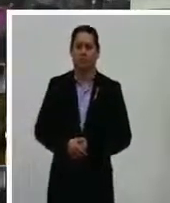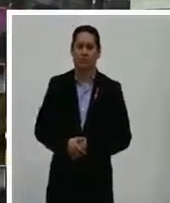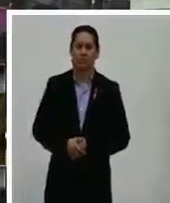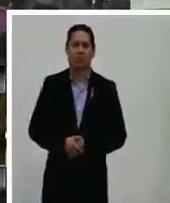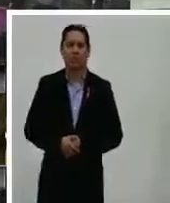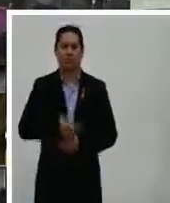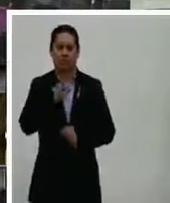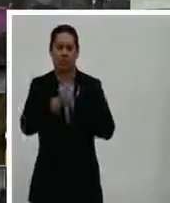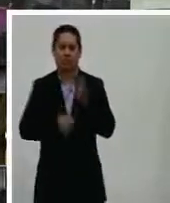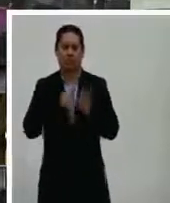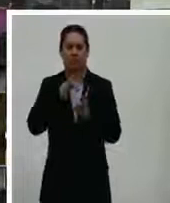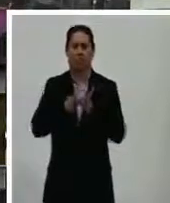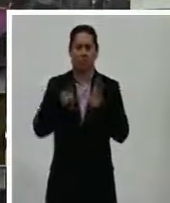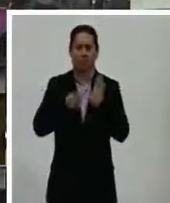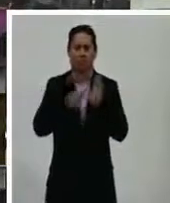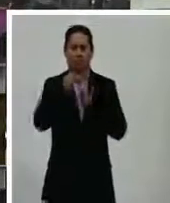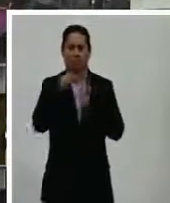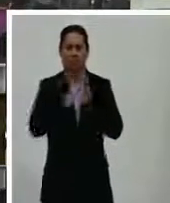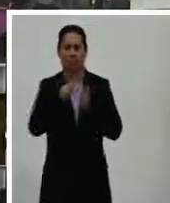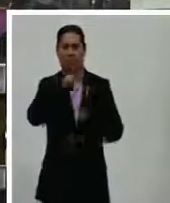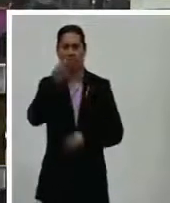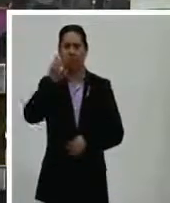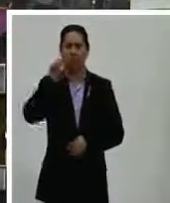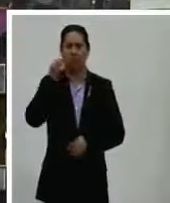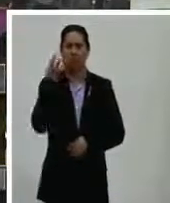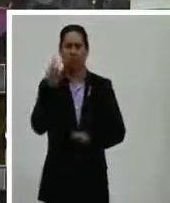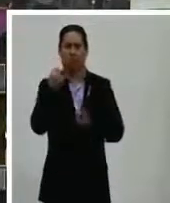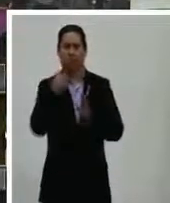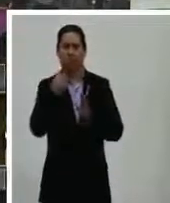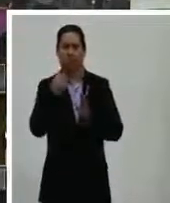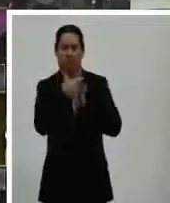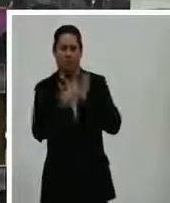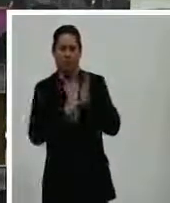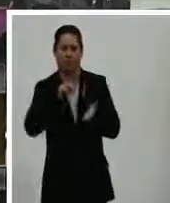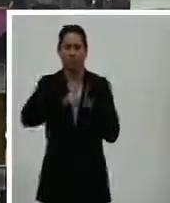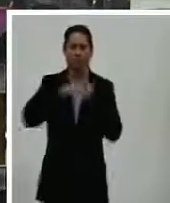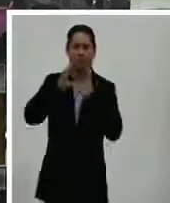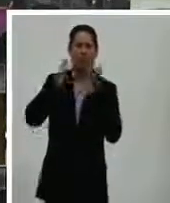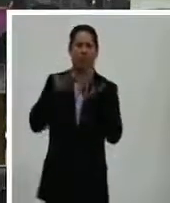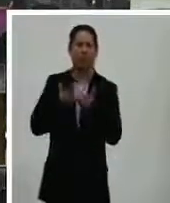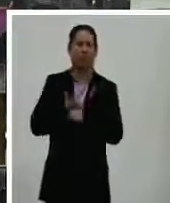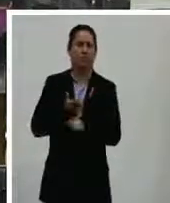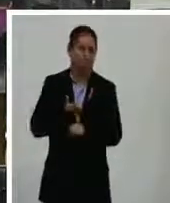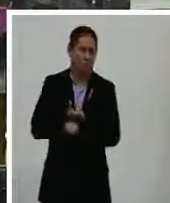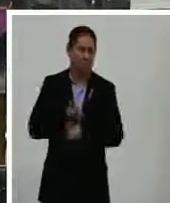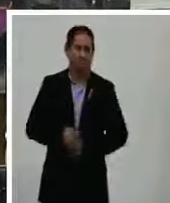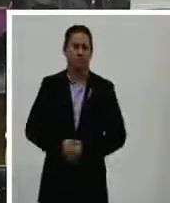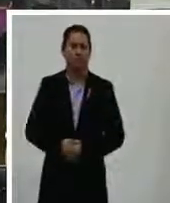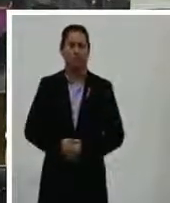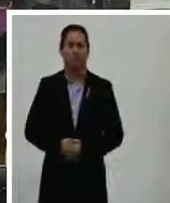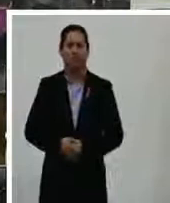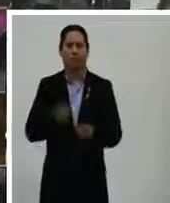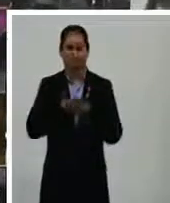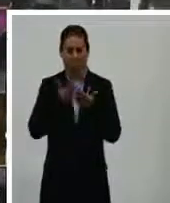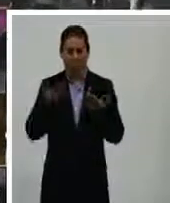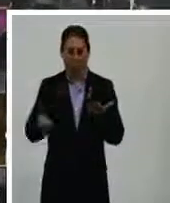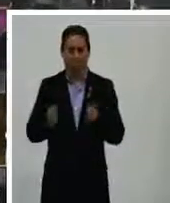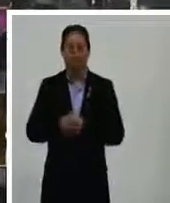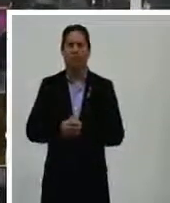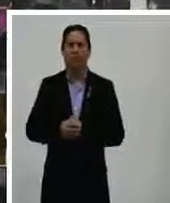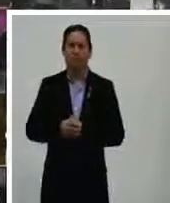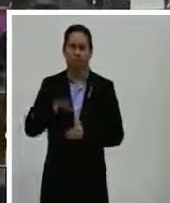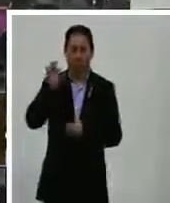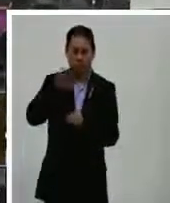en cumplimiento al artículo 133 del reglamento interior de este propio poder legislativo procederemos a